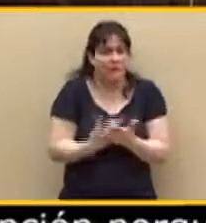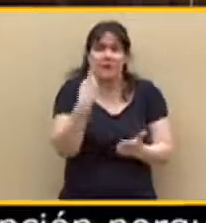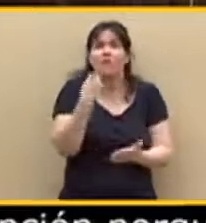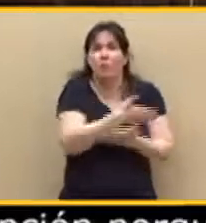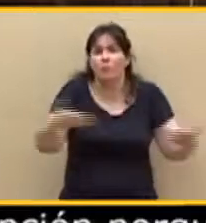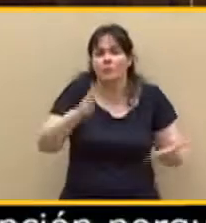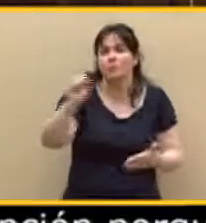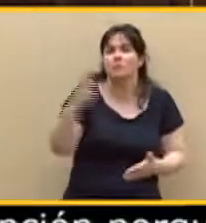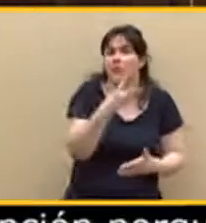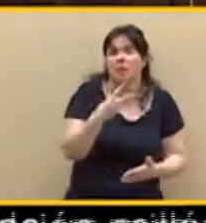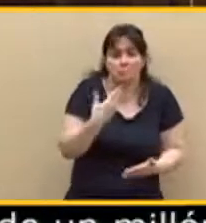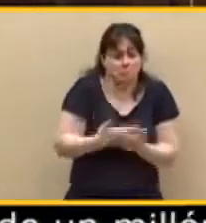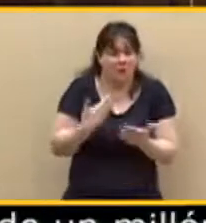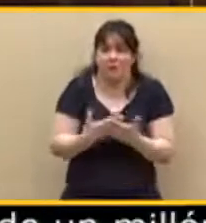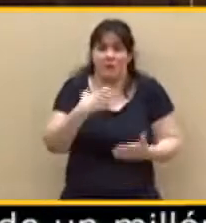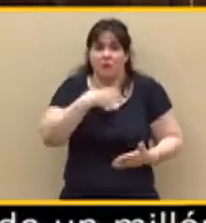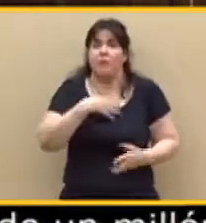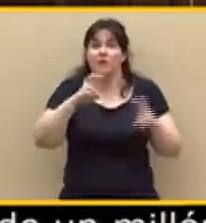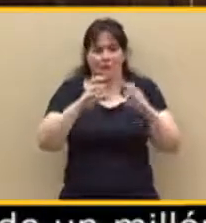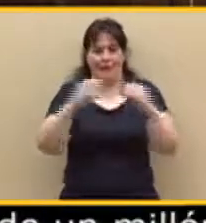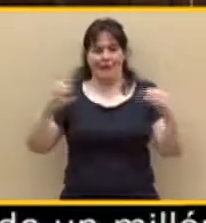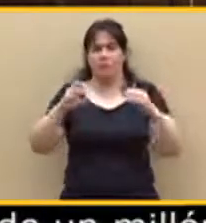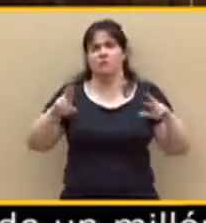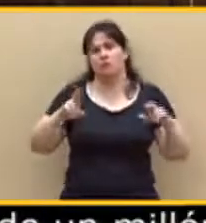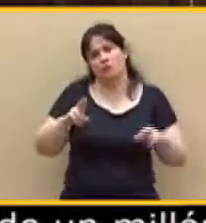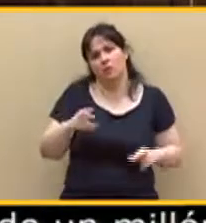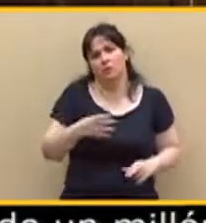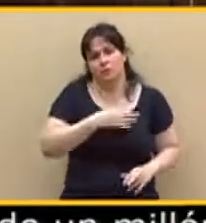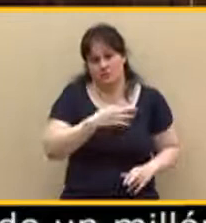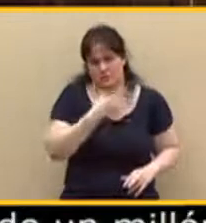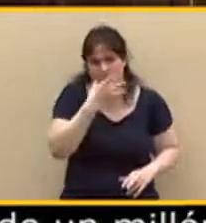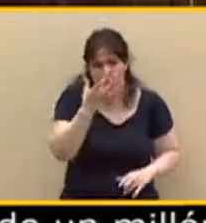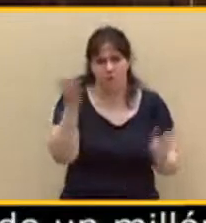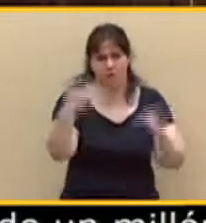esos lingotes. Señorías, menuda vergüenza.